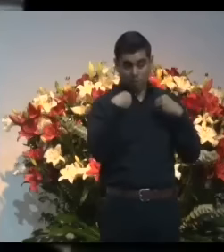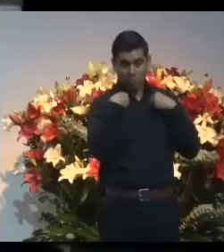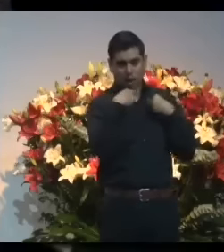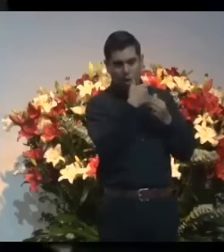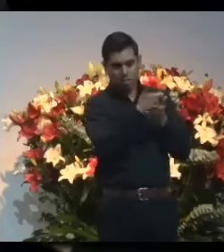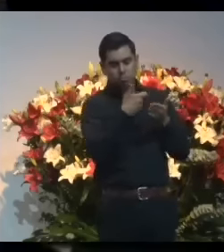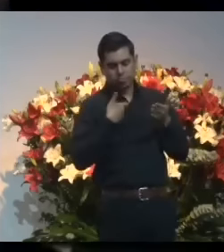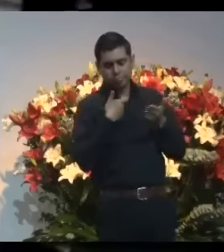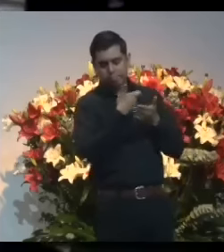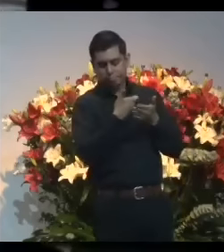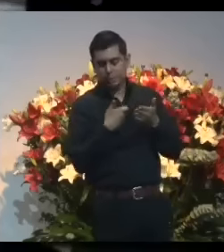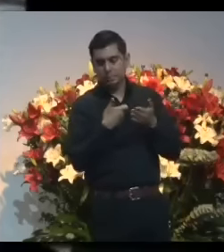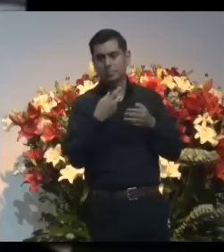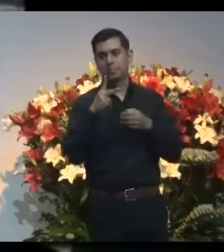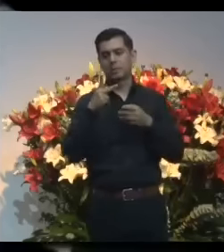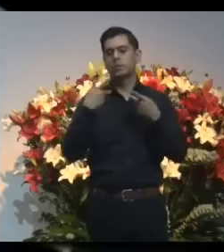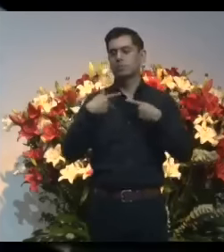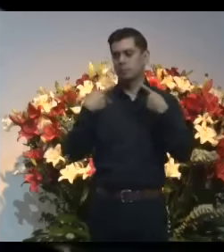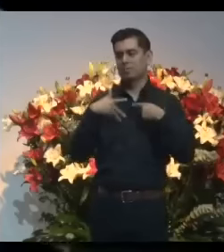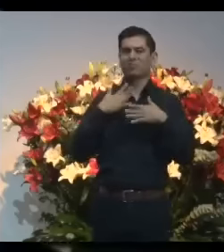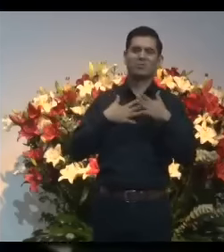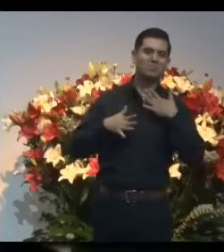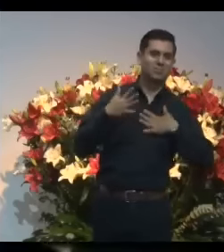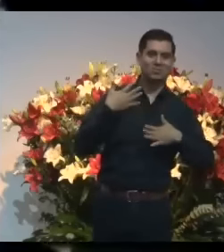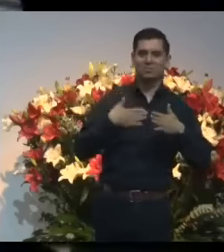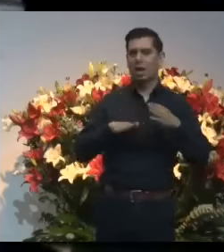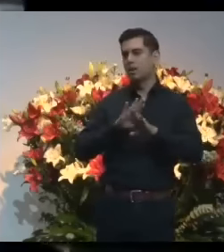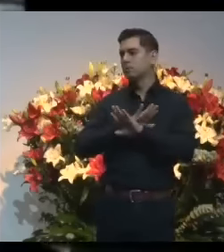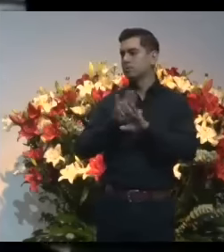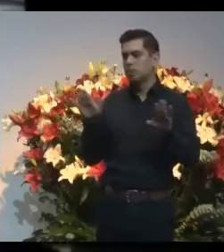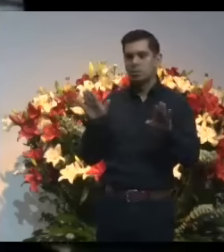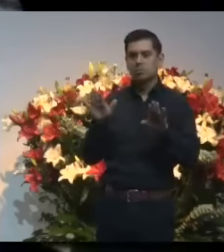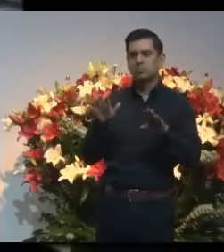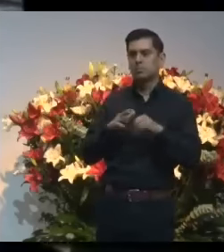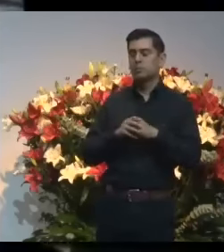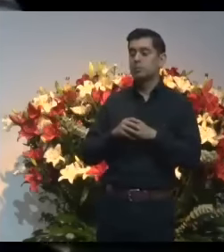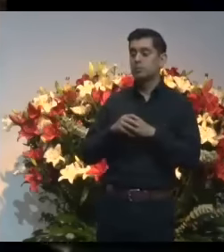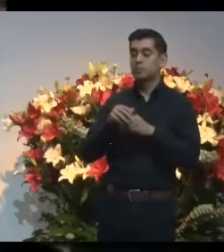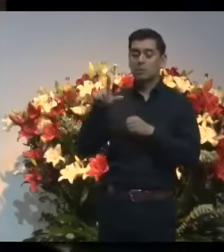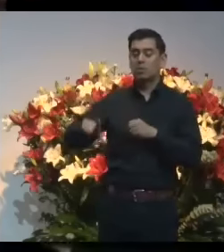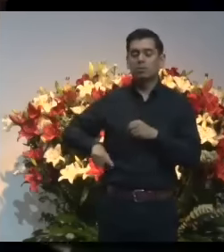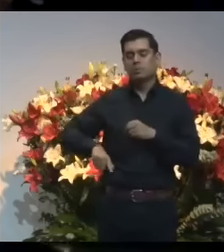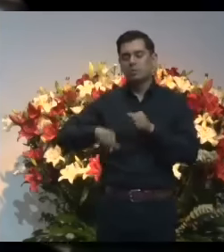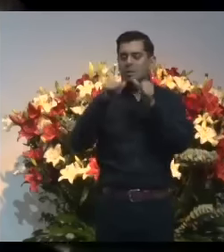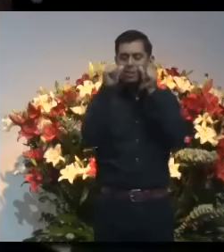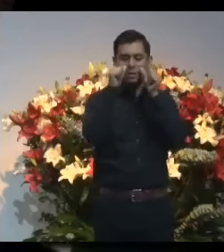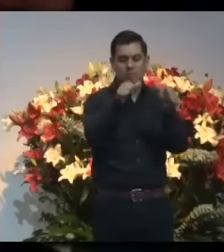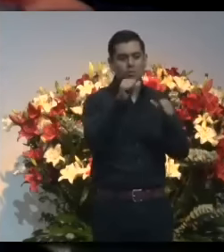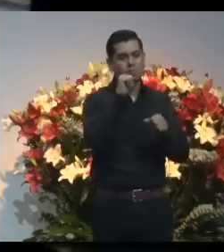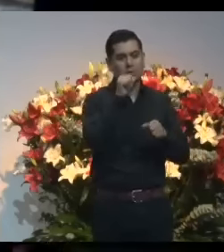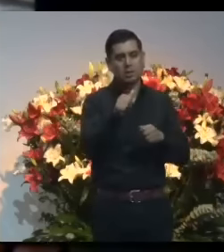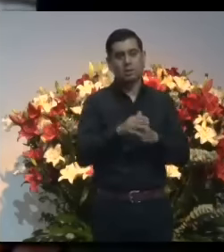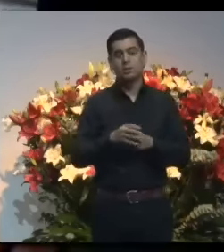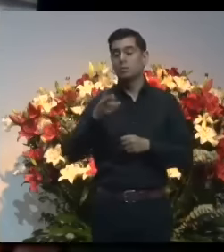cuando dijeron hasta aquí, que el gobierno no los atendió, y pues yo creo que ahí es a donde nosotros tenemos que